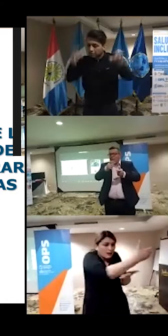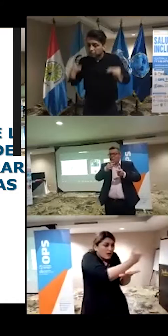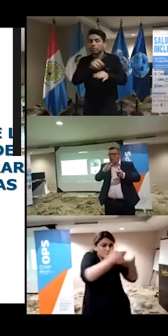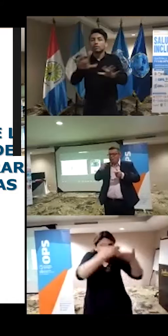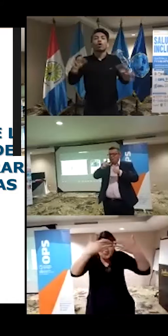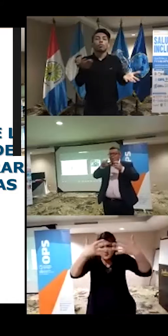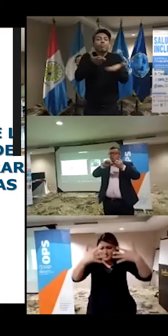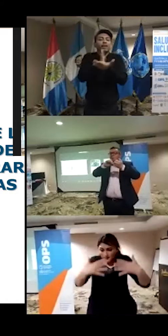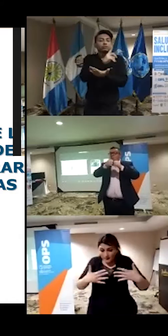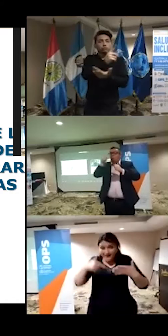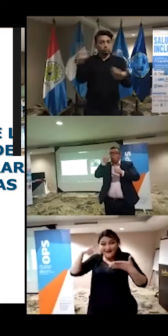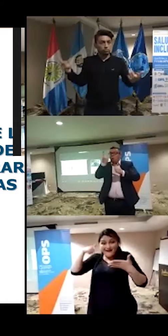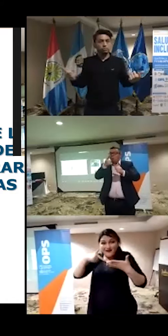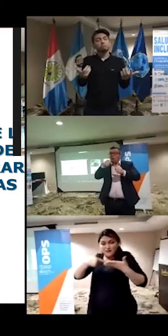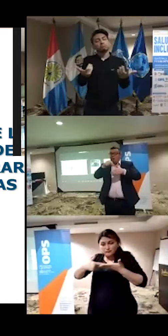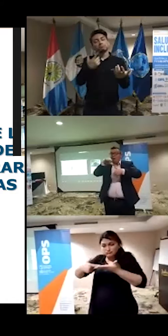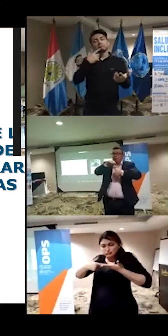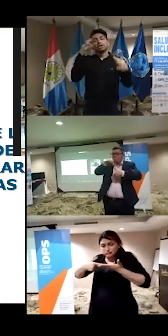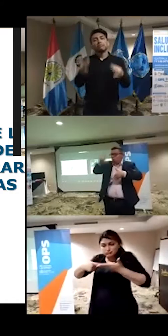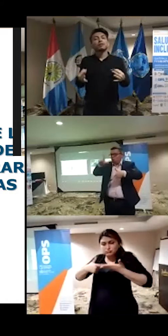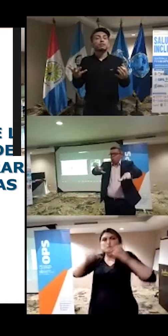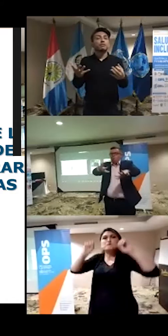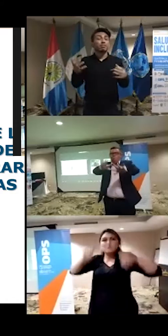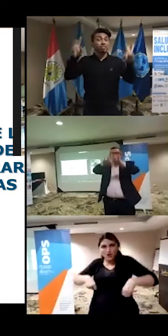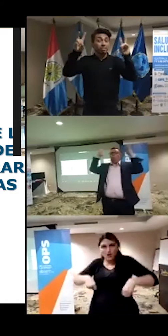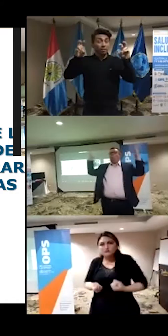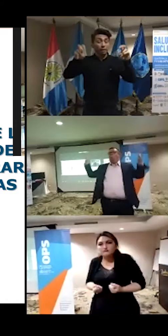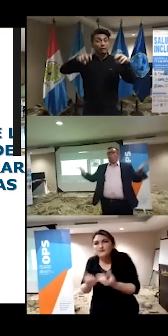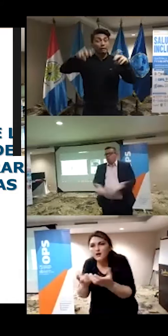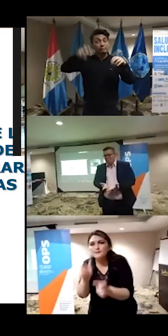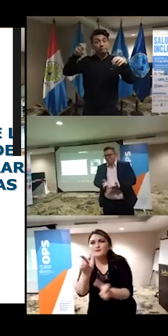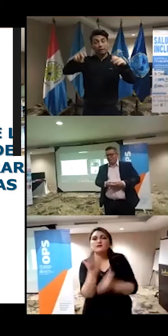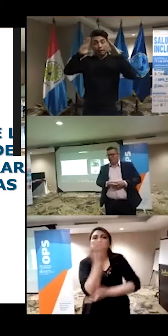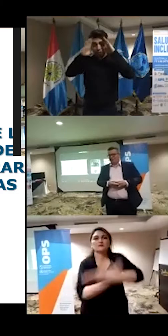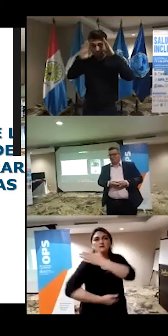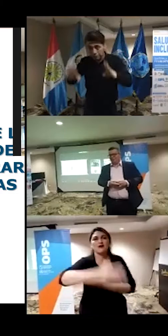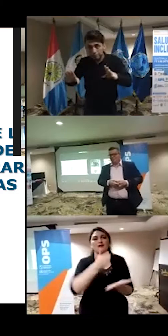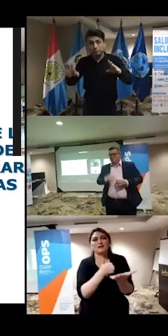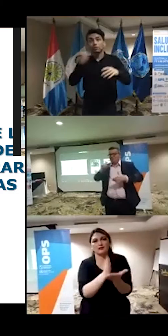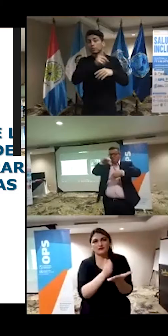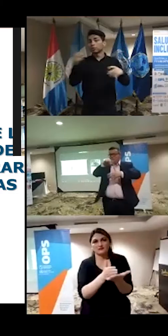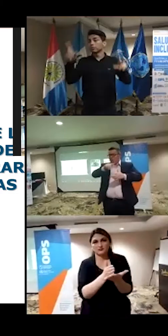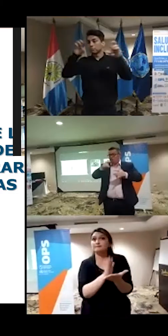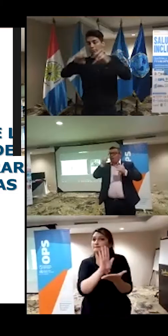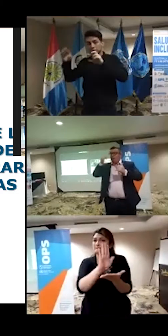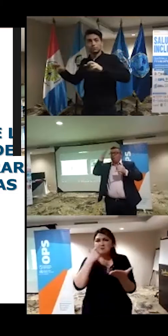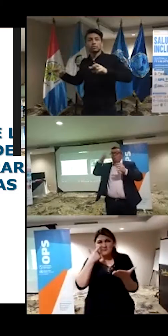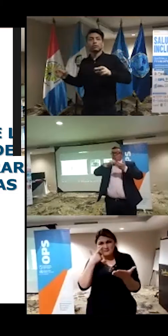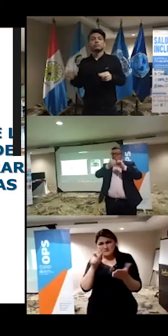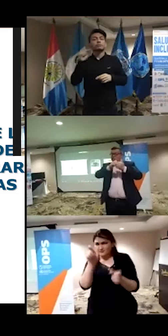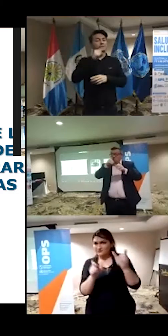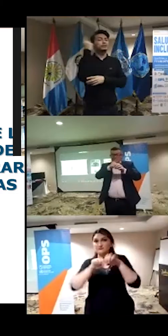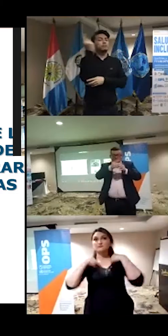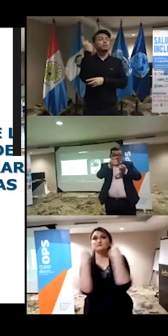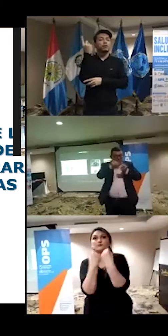de derechos. Ciertamente es un tema que requiere de toda la atención de todos los actores, pues es de suma